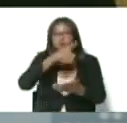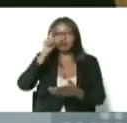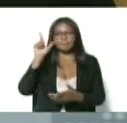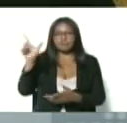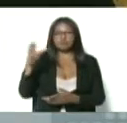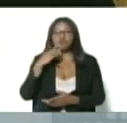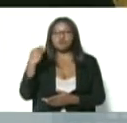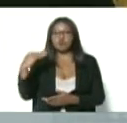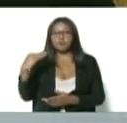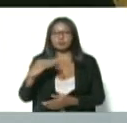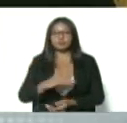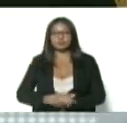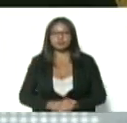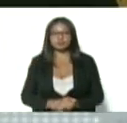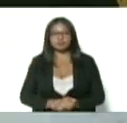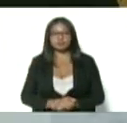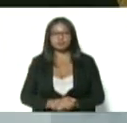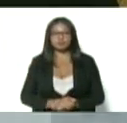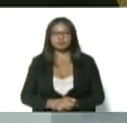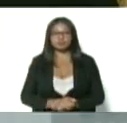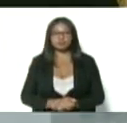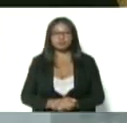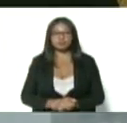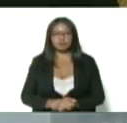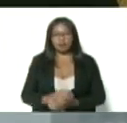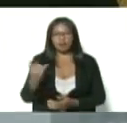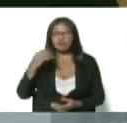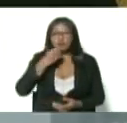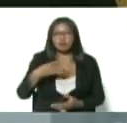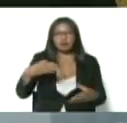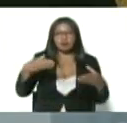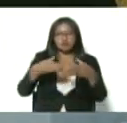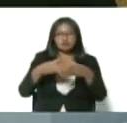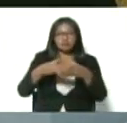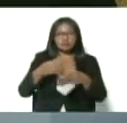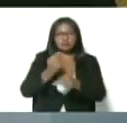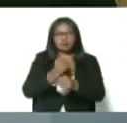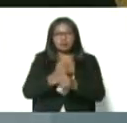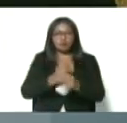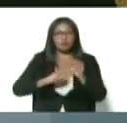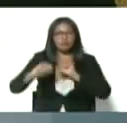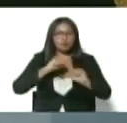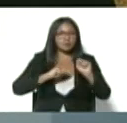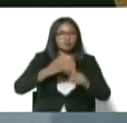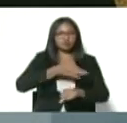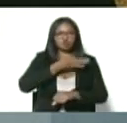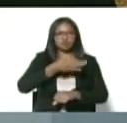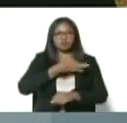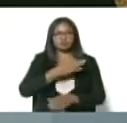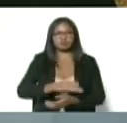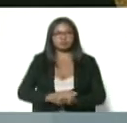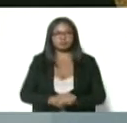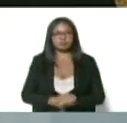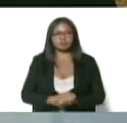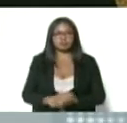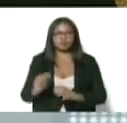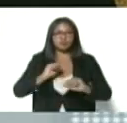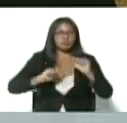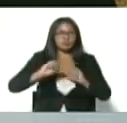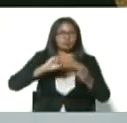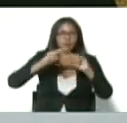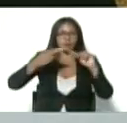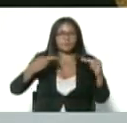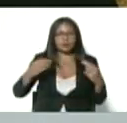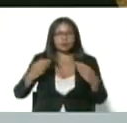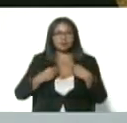venezuela hagan una buena reunión de trabajo con estos movimientos sociales el movimiento por la paz y la